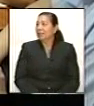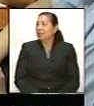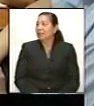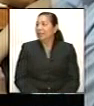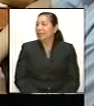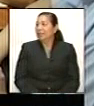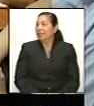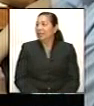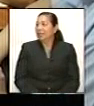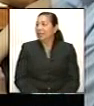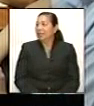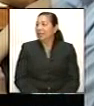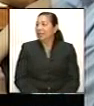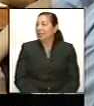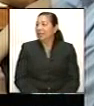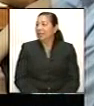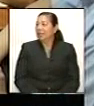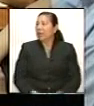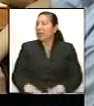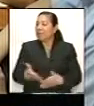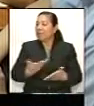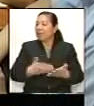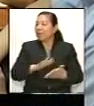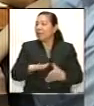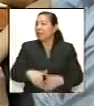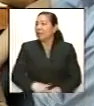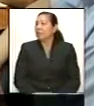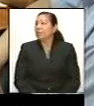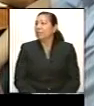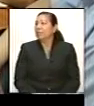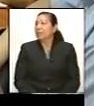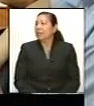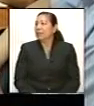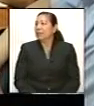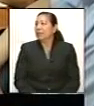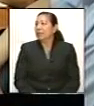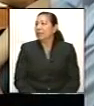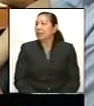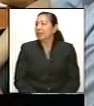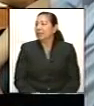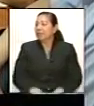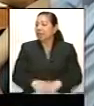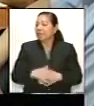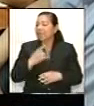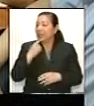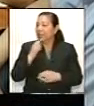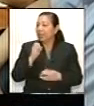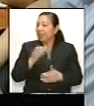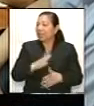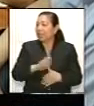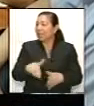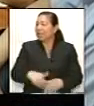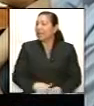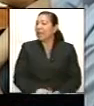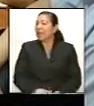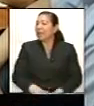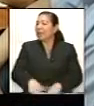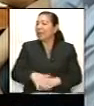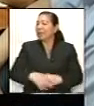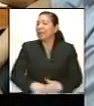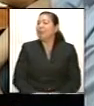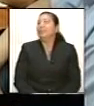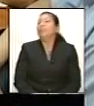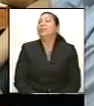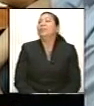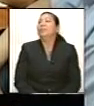usuarios. Entonces, les pediría, y si se puede agregar en el despacho, que al final de la reunión puedan